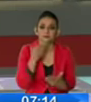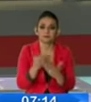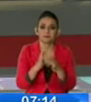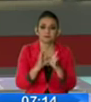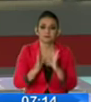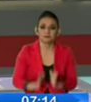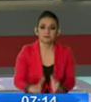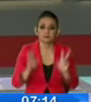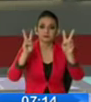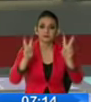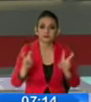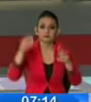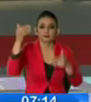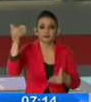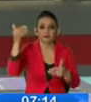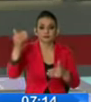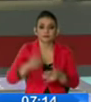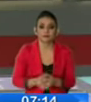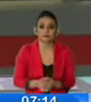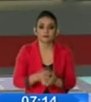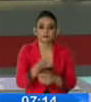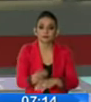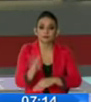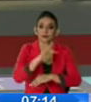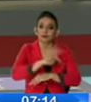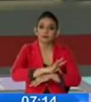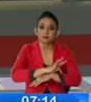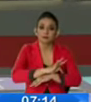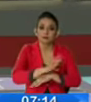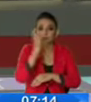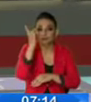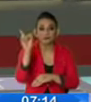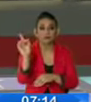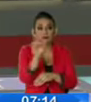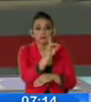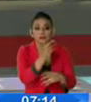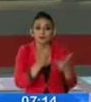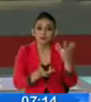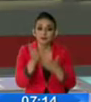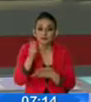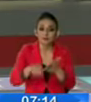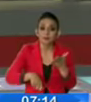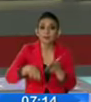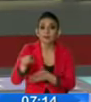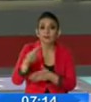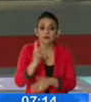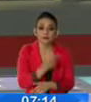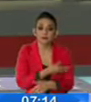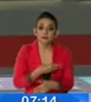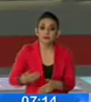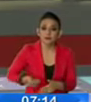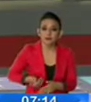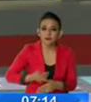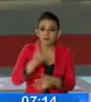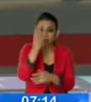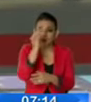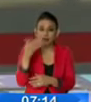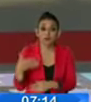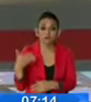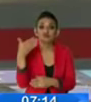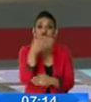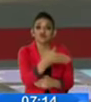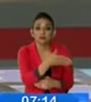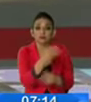Ana Belén, vamos a temas políticos. En la Asamblea Nacional todavía no se define la posibilidad de autorizar al vicepresidente de la República, Jorge Glass, que